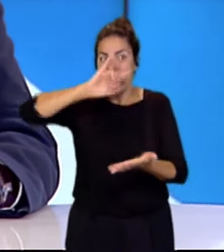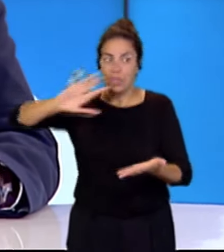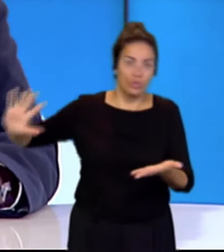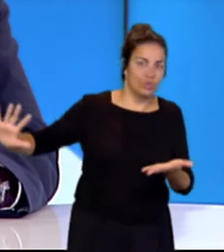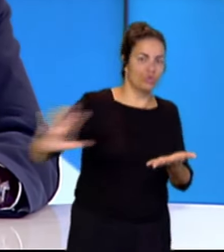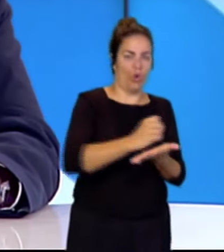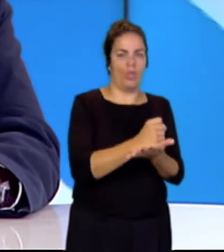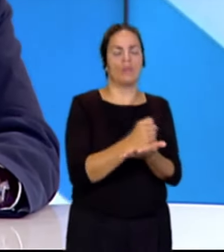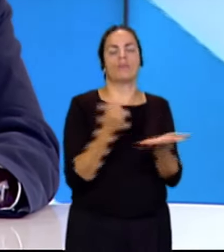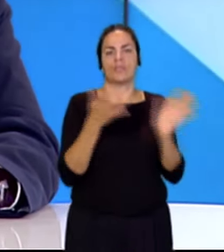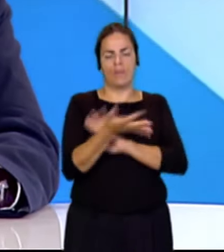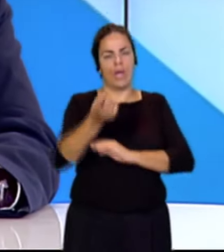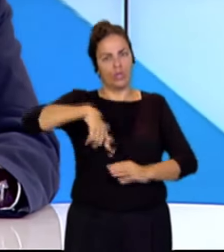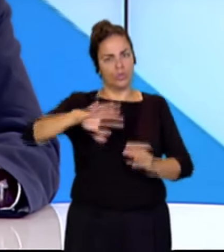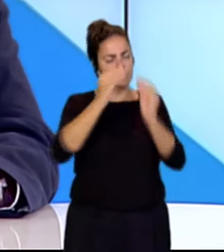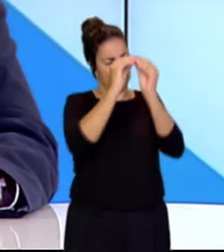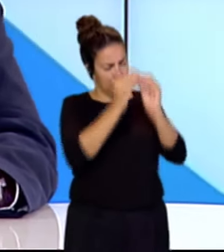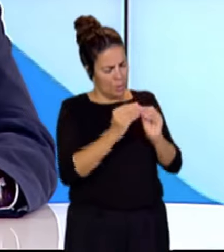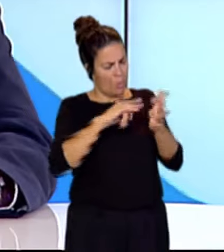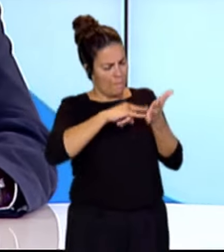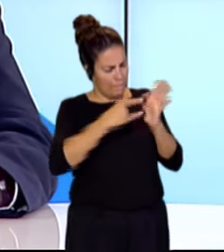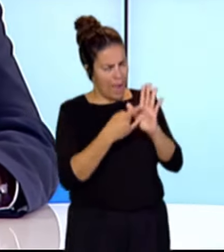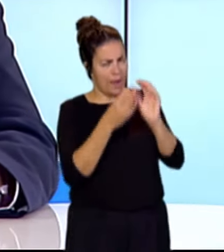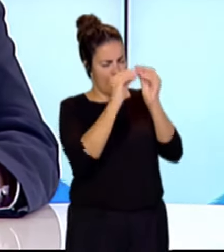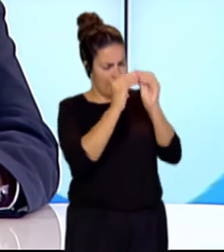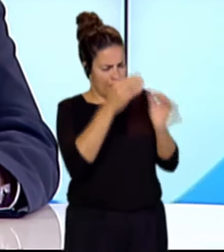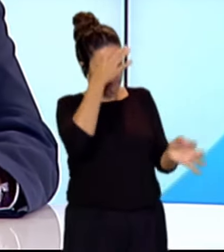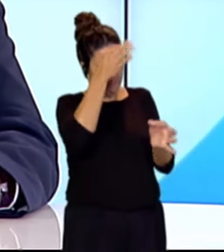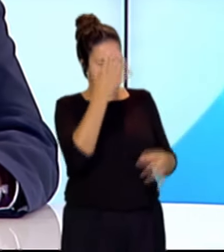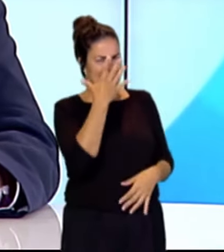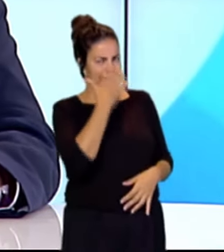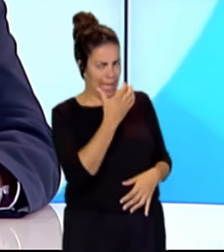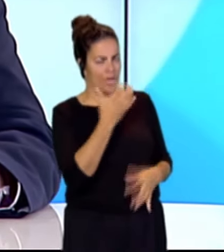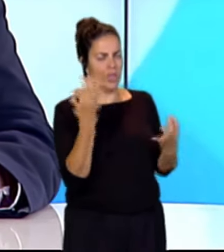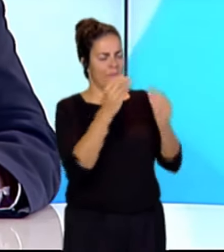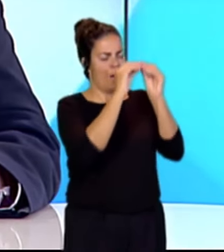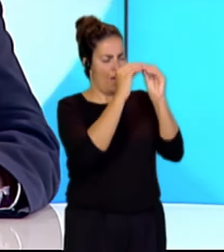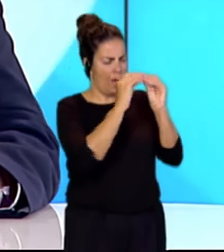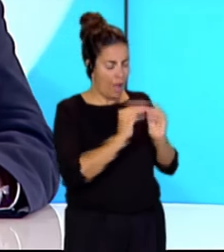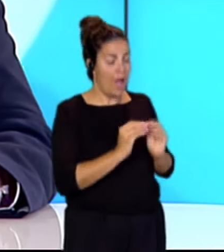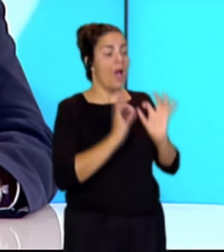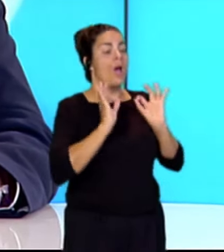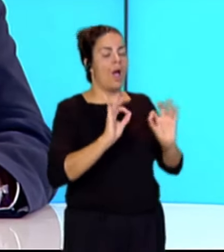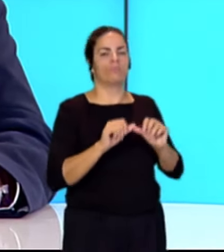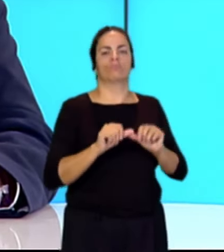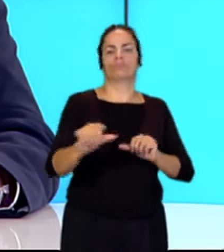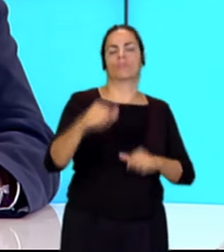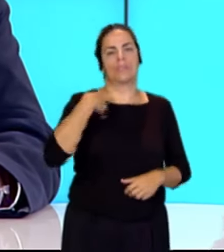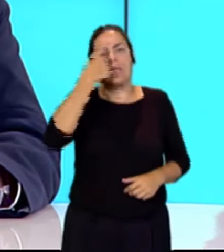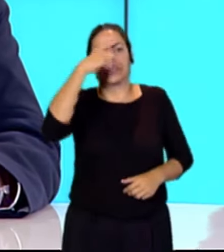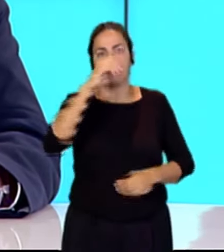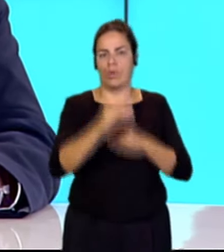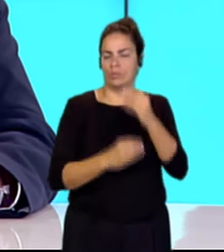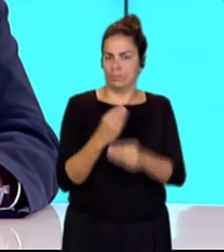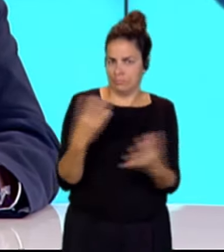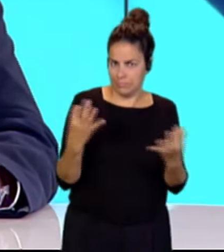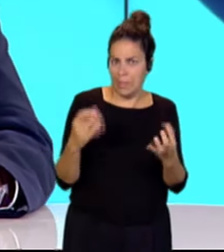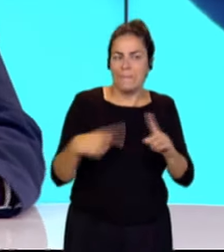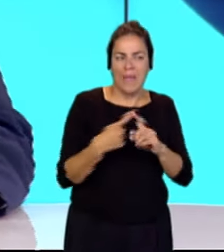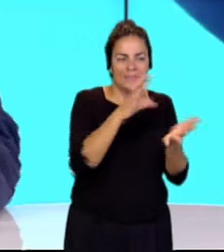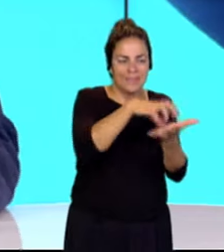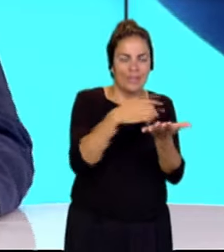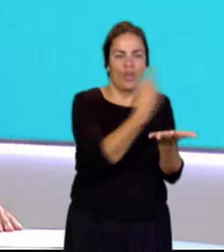plan de manera rigurosa o de manera seria para lógicamente después saber cómo tenemos que actuar y qué tenemos que hacer en cada uno